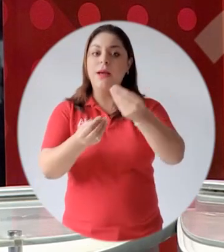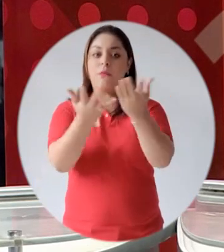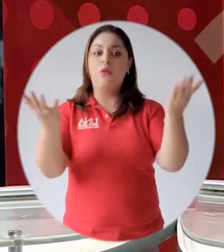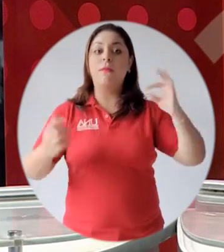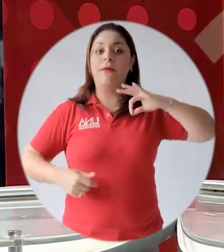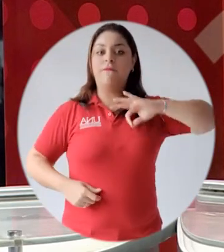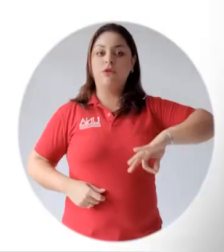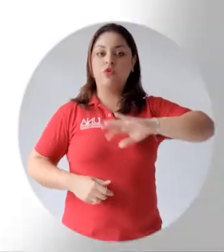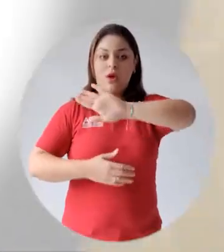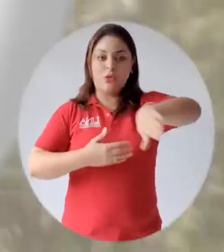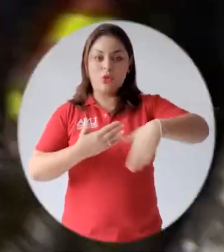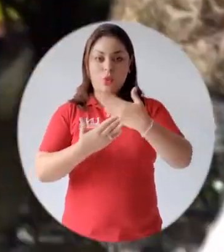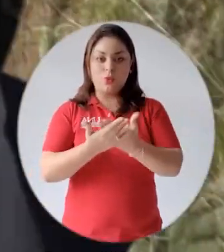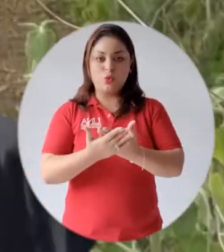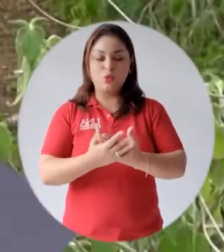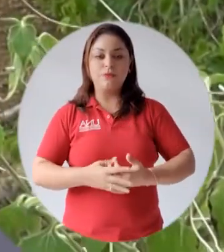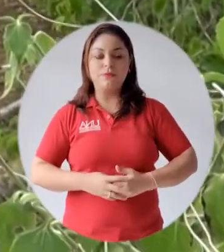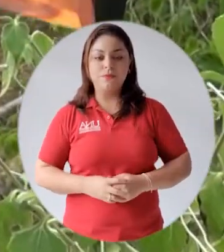todos y todas.